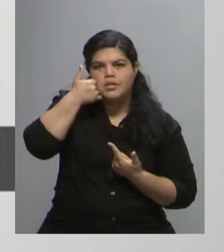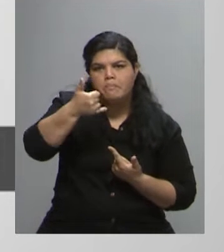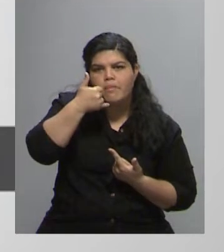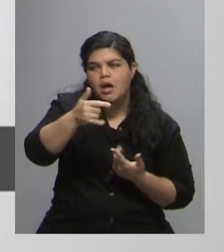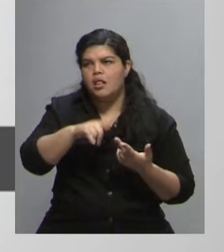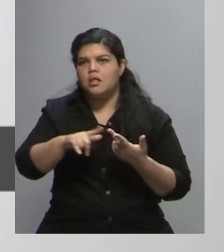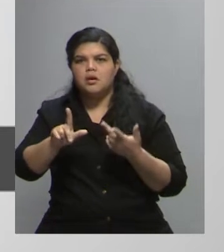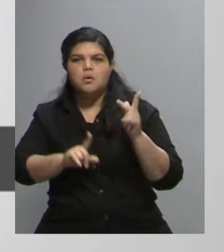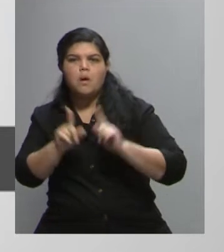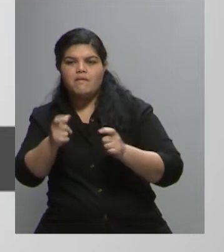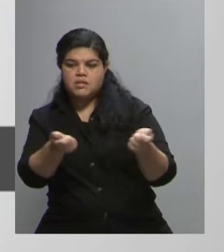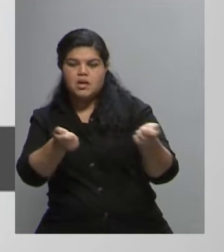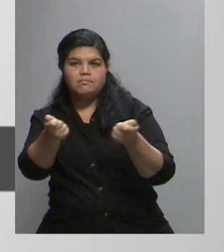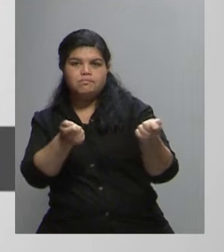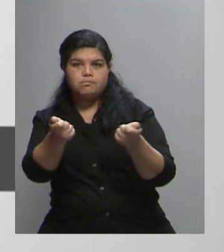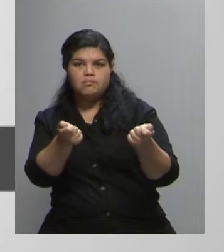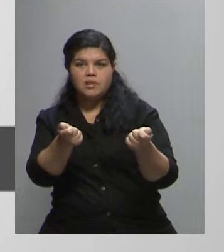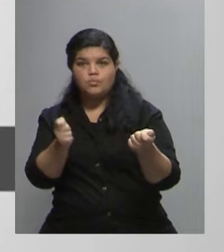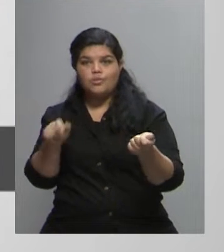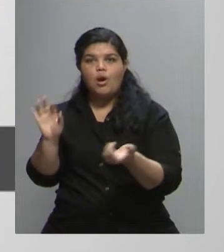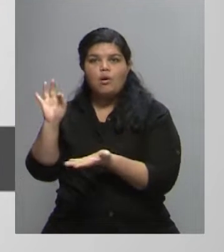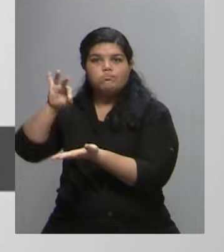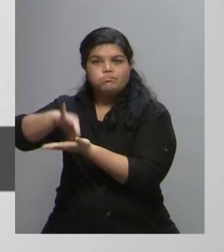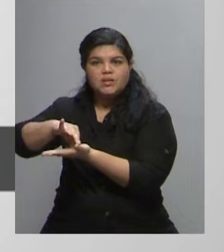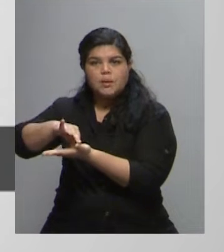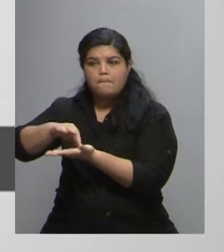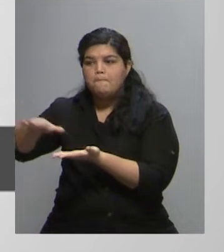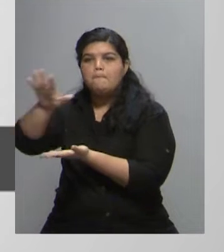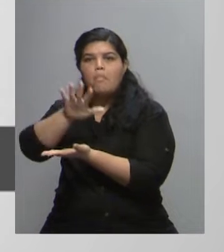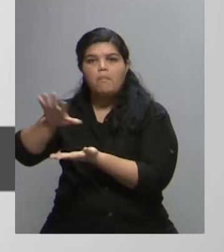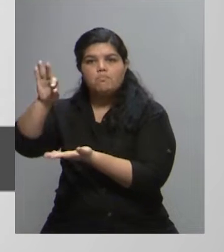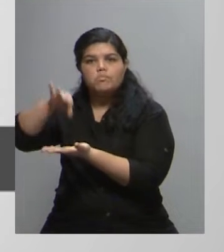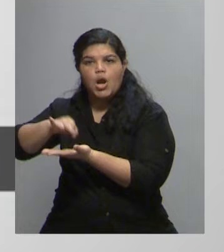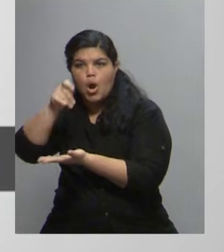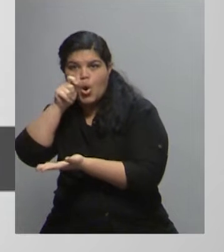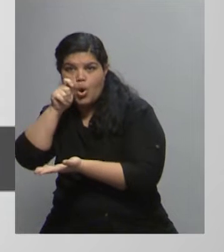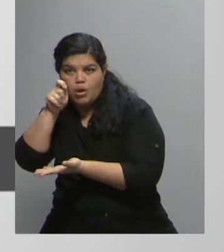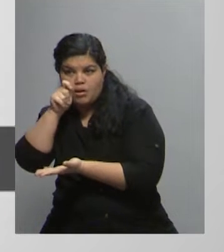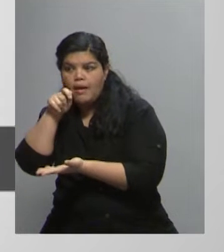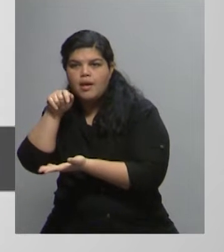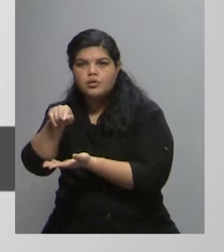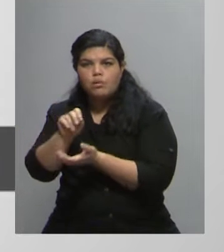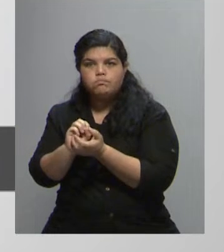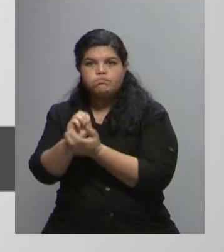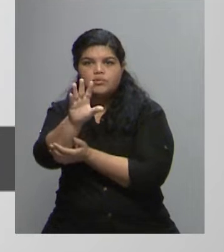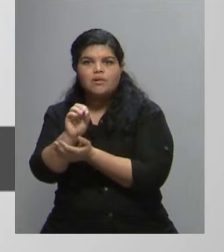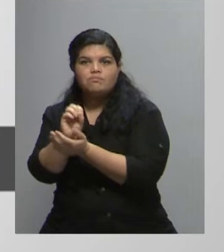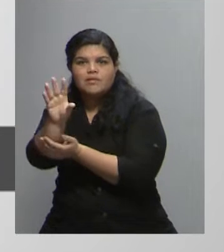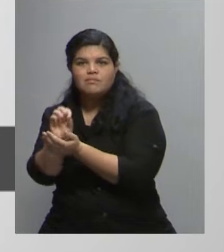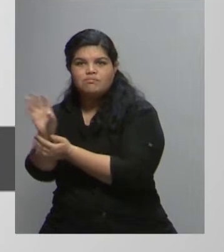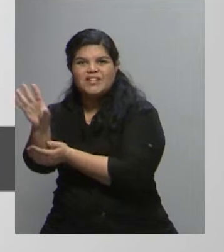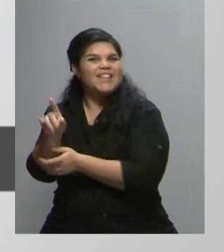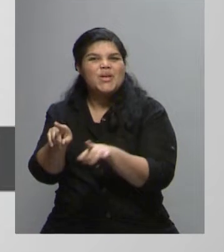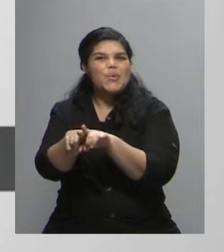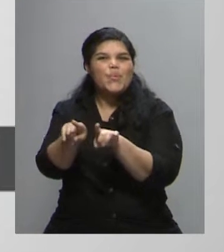mi auto con una aplicación como Google Maps, y en pos de ese objetivo yo estoy generando datos. Datos que, como decía recién, son huellas digitales que